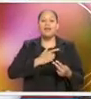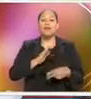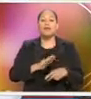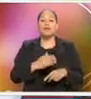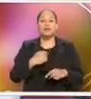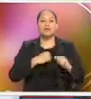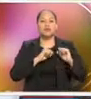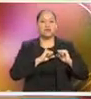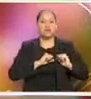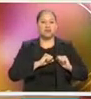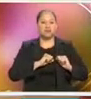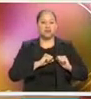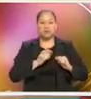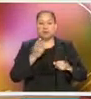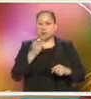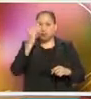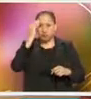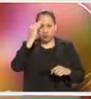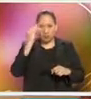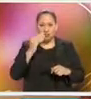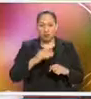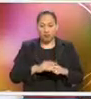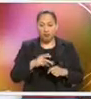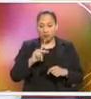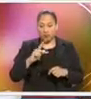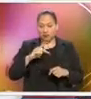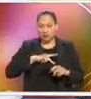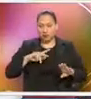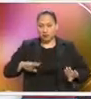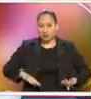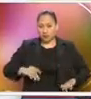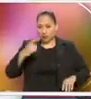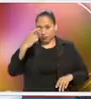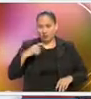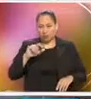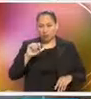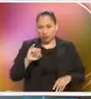¿no? Esto es terrible, pero Sí. es una característica de estos chicos.